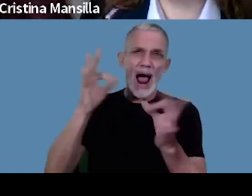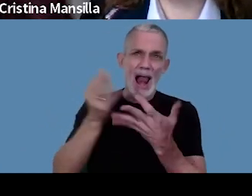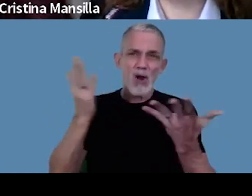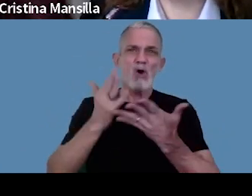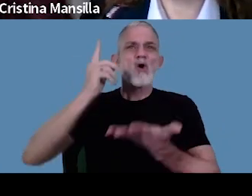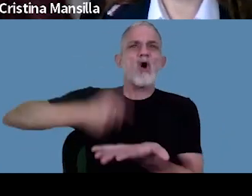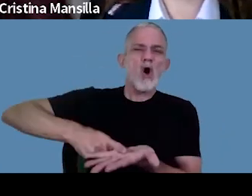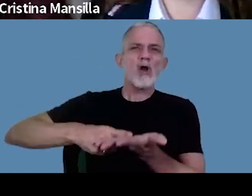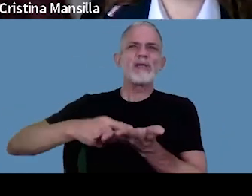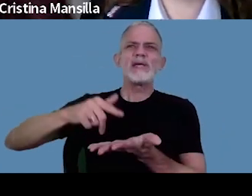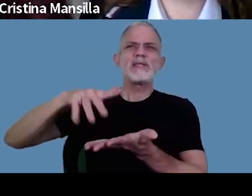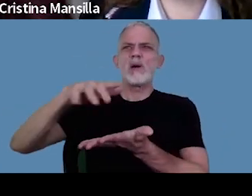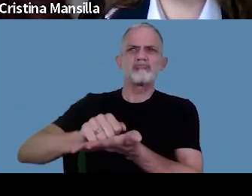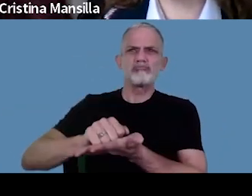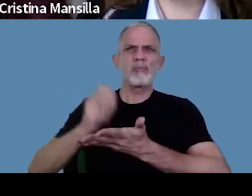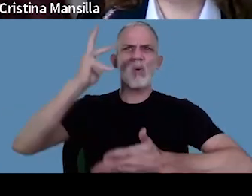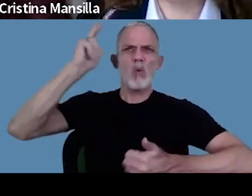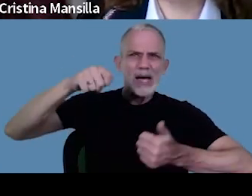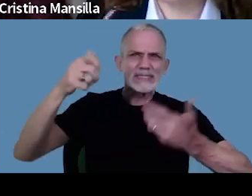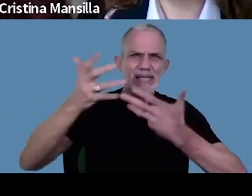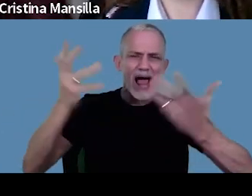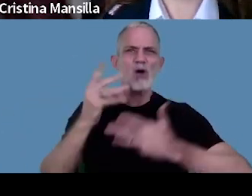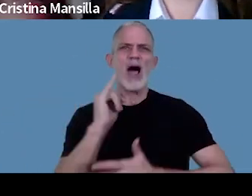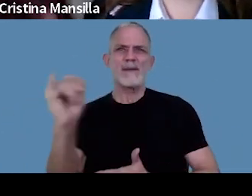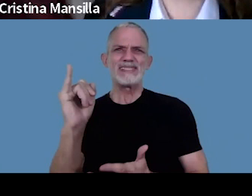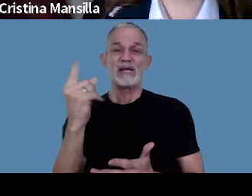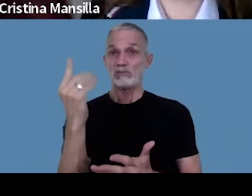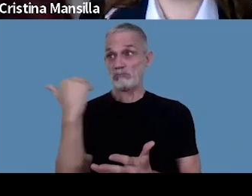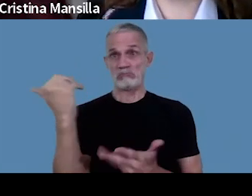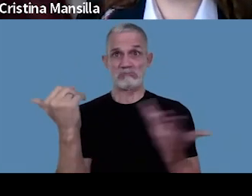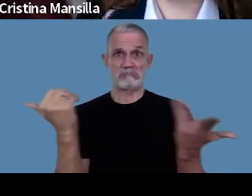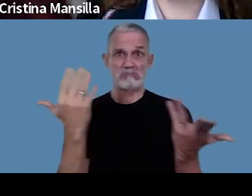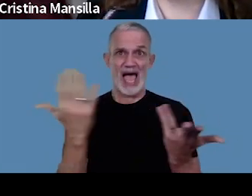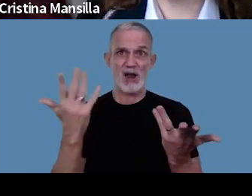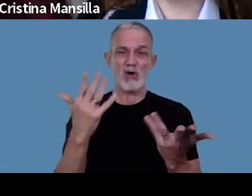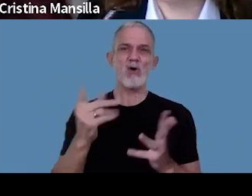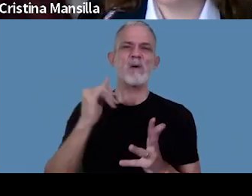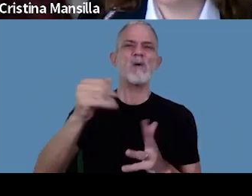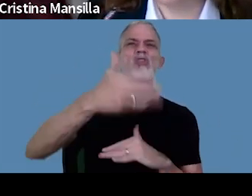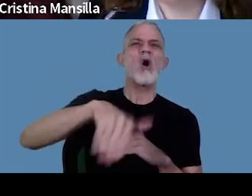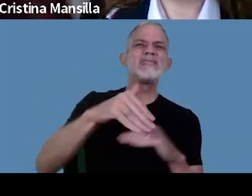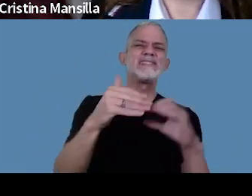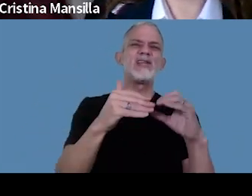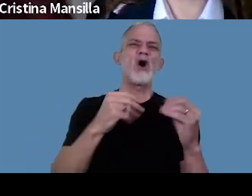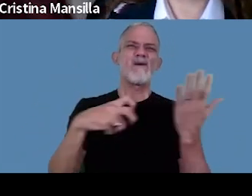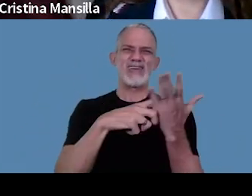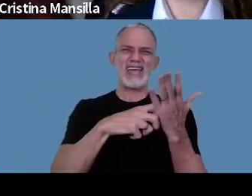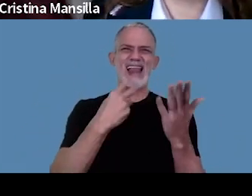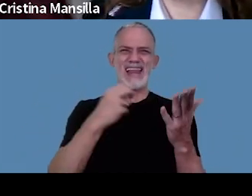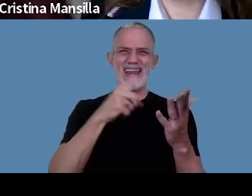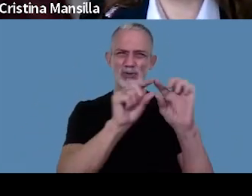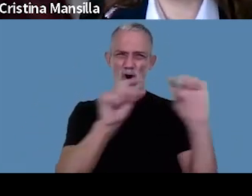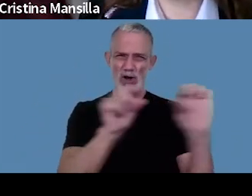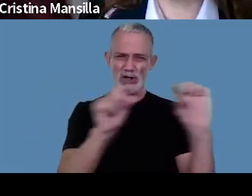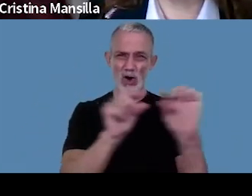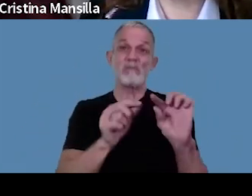de intervención, podrían notificar una citación, así sea por domicilio fiscal electrónico, y si